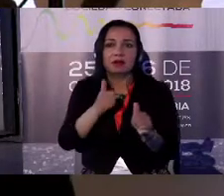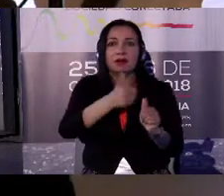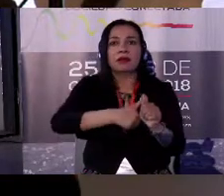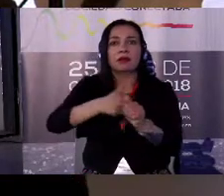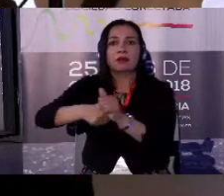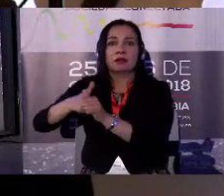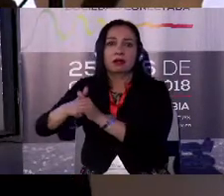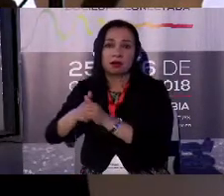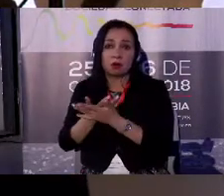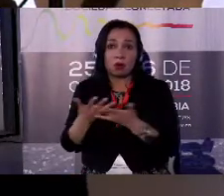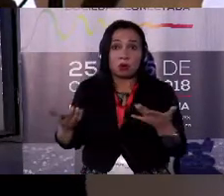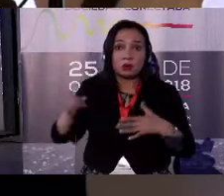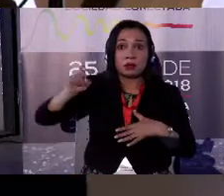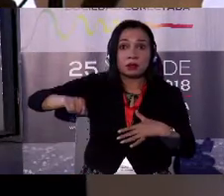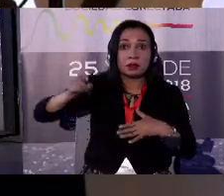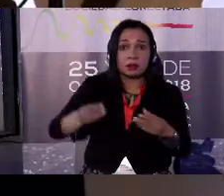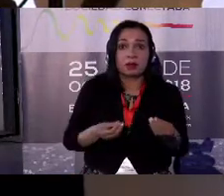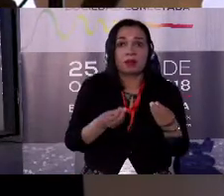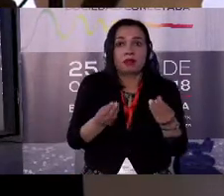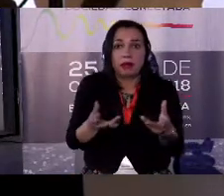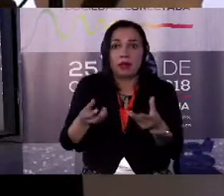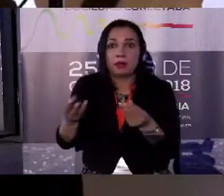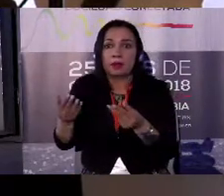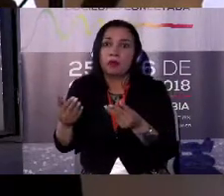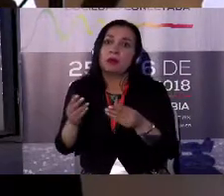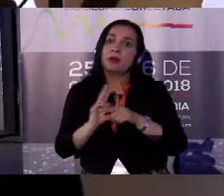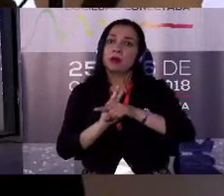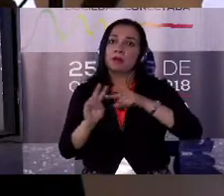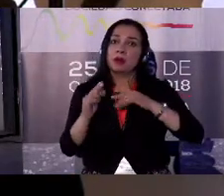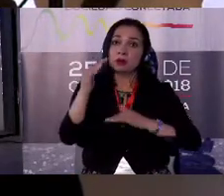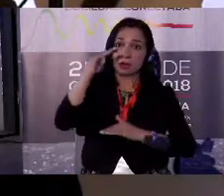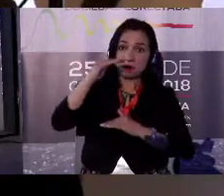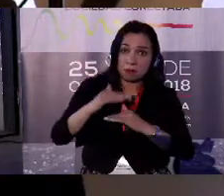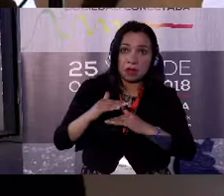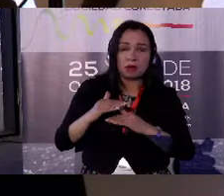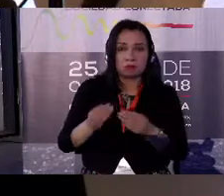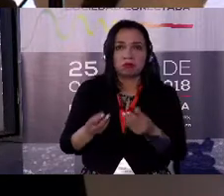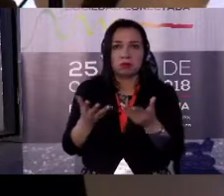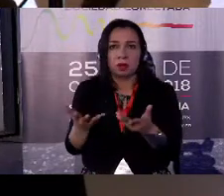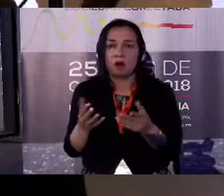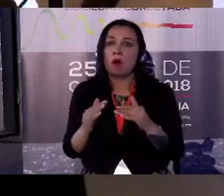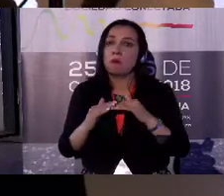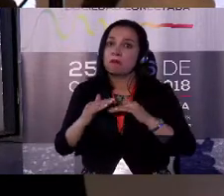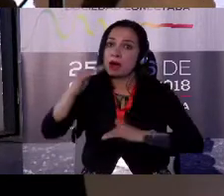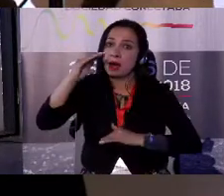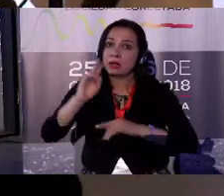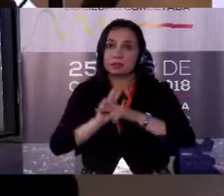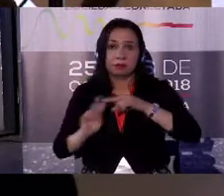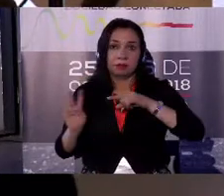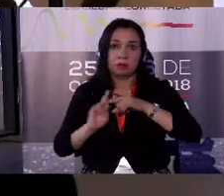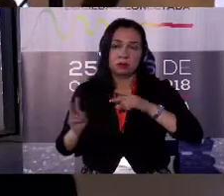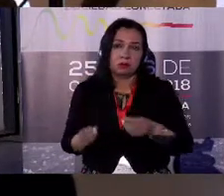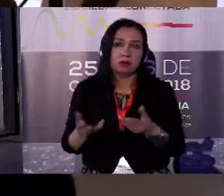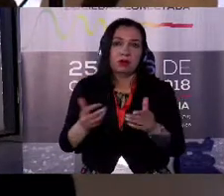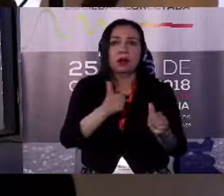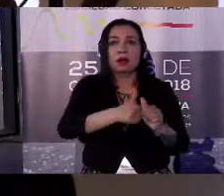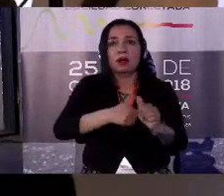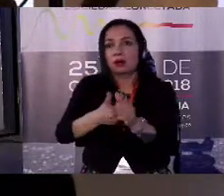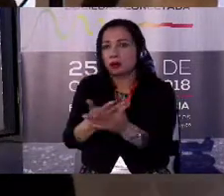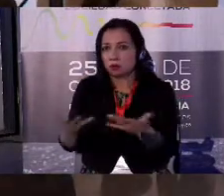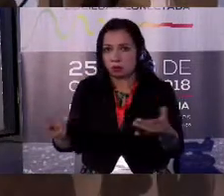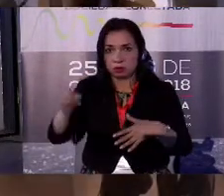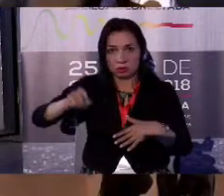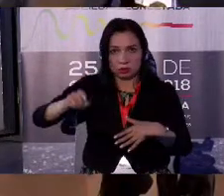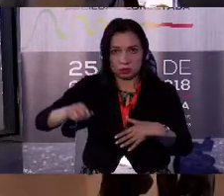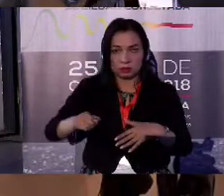está demandando. Si alguien quiere demandar menos velocidad, se le va a entregar menos velocidad, a otro más. Entonces se le va a poder entregar a cada uno lo que quiera o